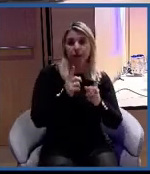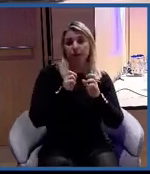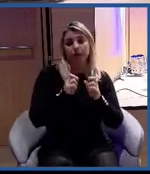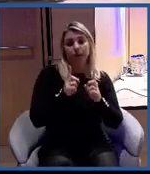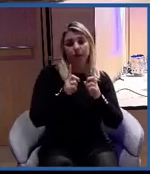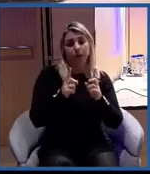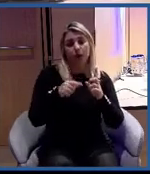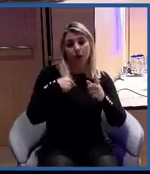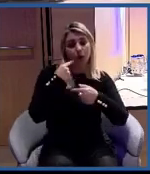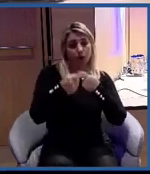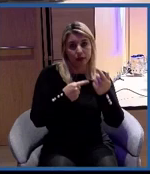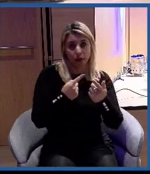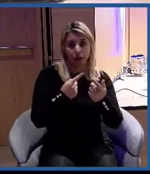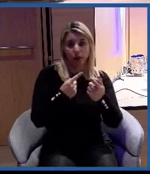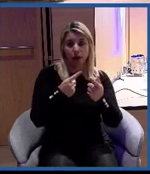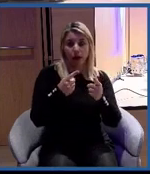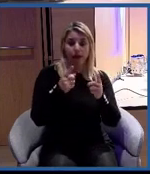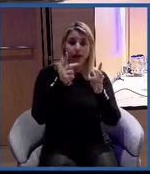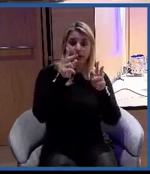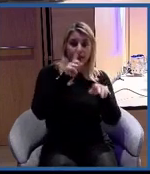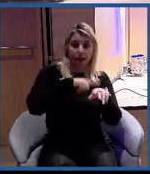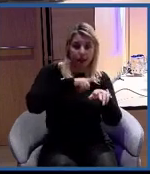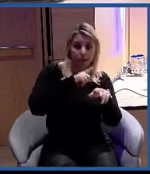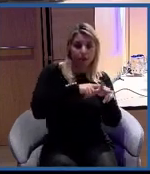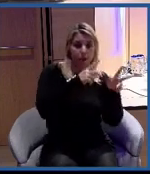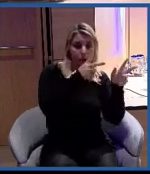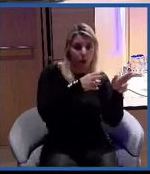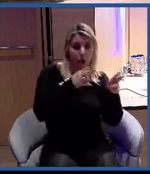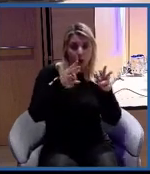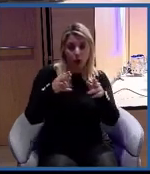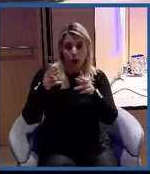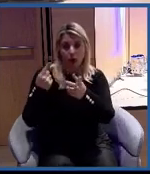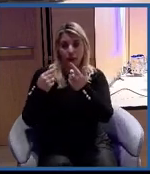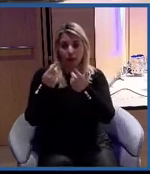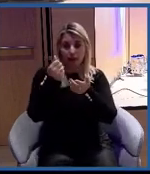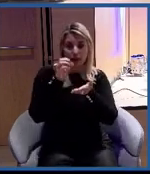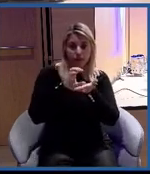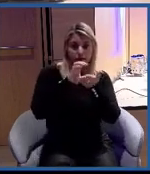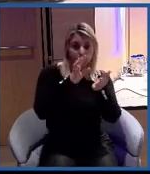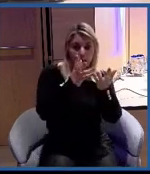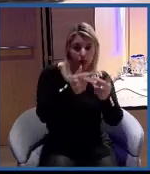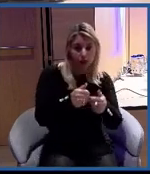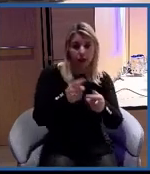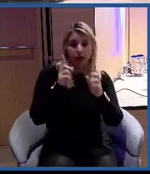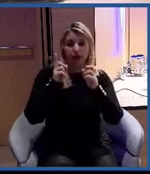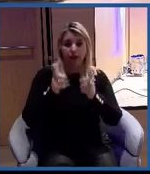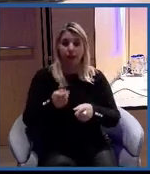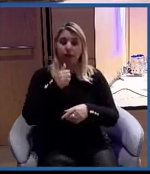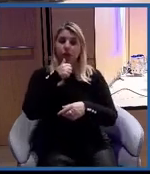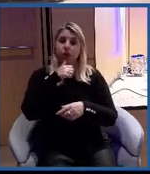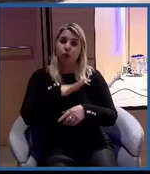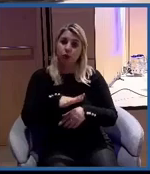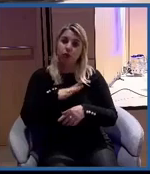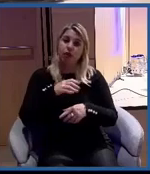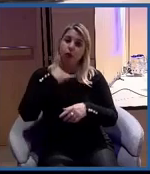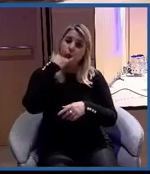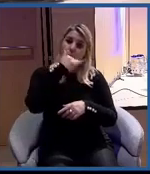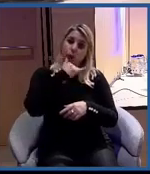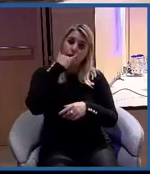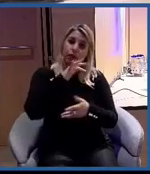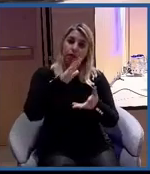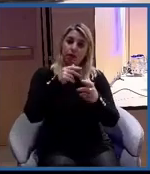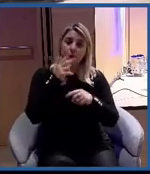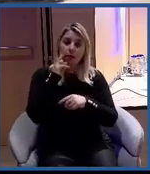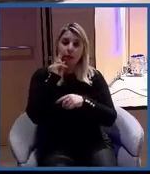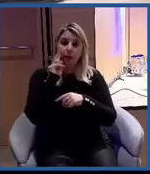cobertura están atentos a los plazos están atentos a las rendiciones y están atentos a contar las historias también desde una mirada